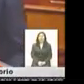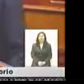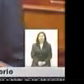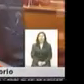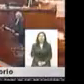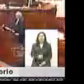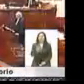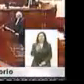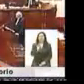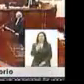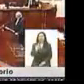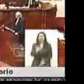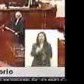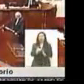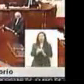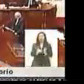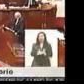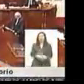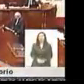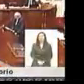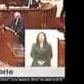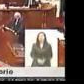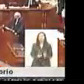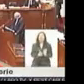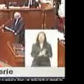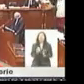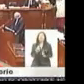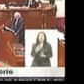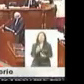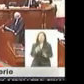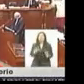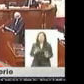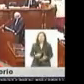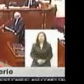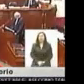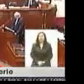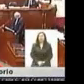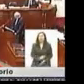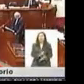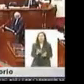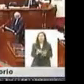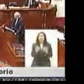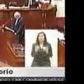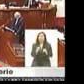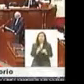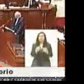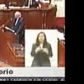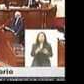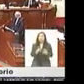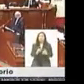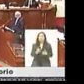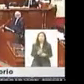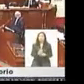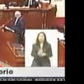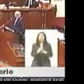Pregunta número 33. El artículo 12 del Decreto Legislativo 1129 cierra todo acceso a información pública sobre